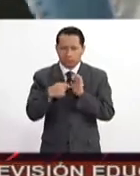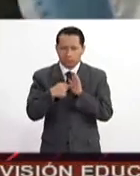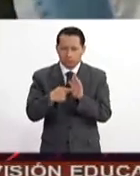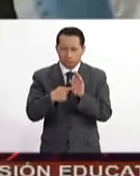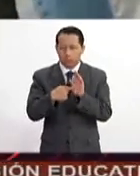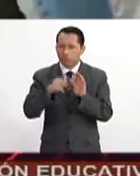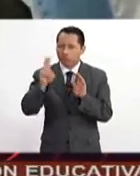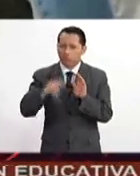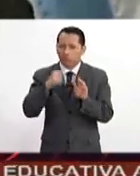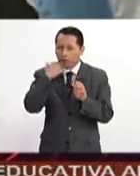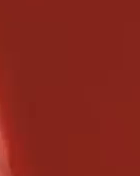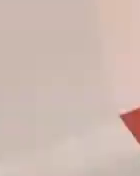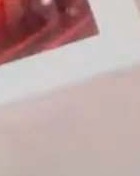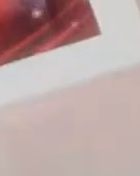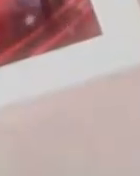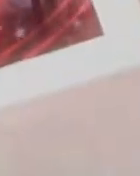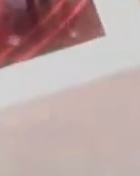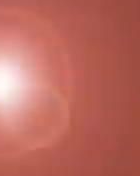dispuestos a escuchar.